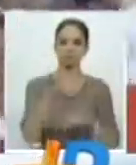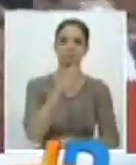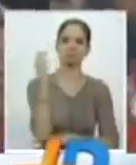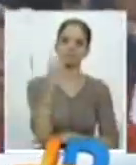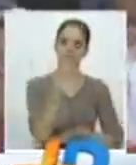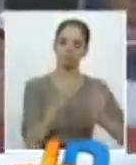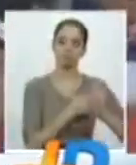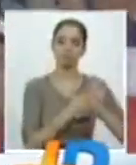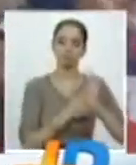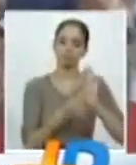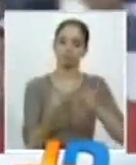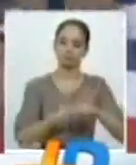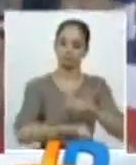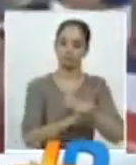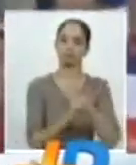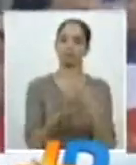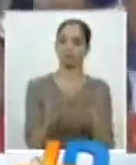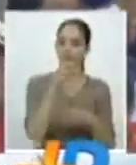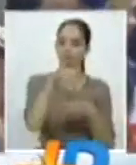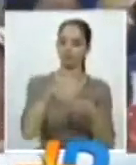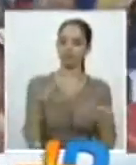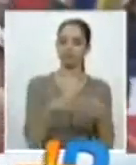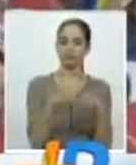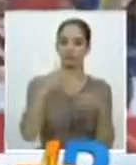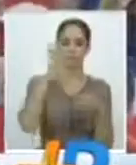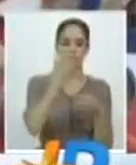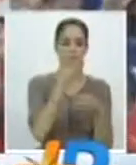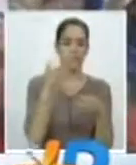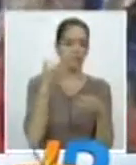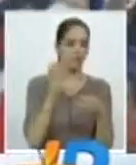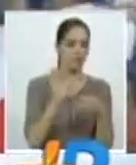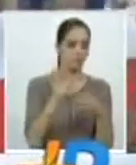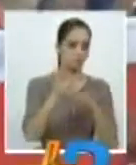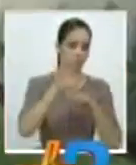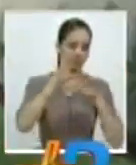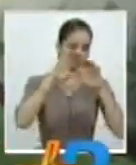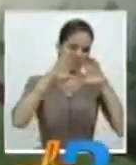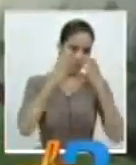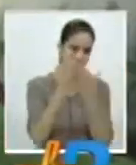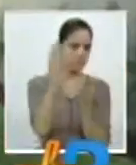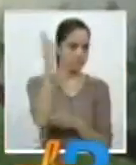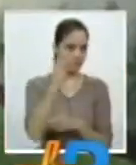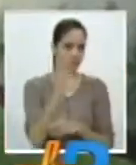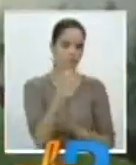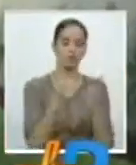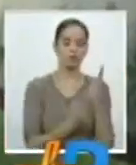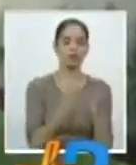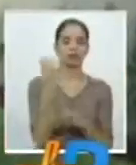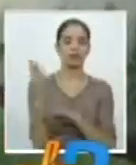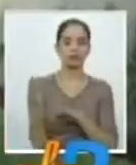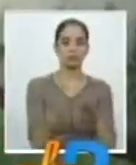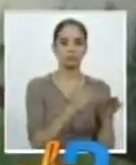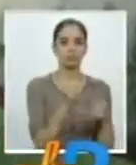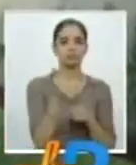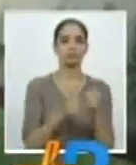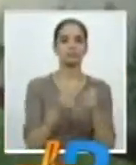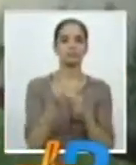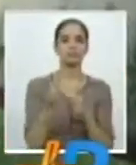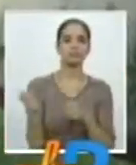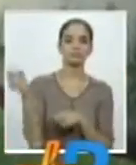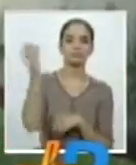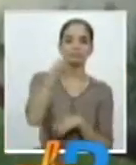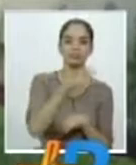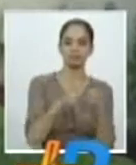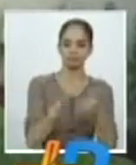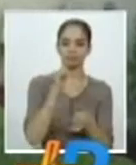fútbol porque ahora hacen parte de los mejores en Brasil 2014. Ya logró superar a los africanos de Nigeria y accedió a